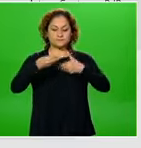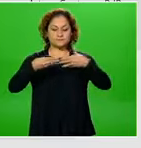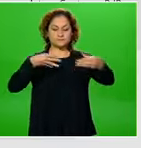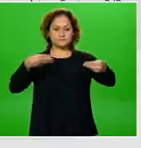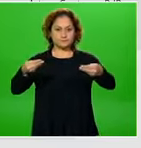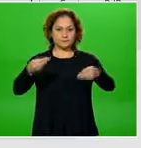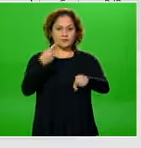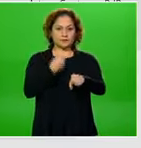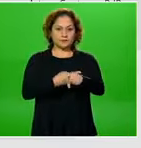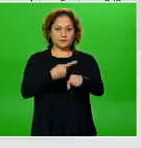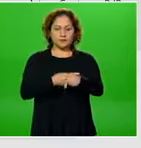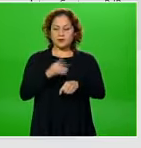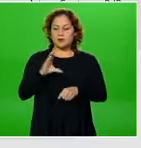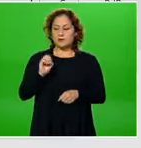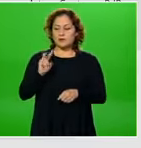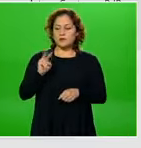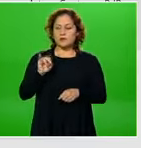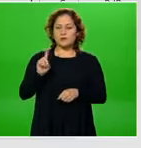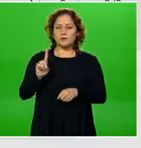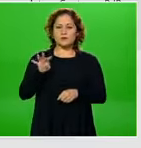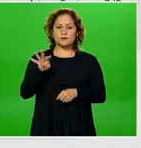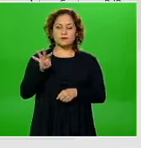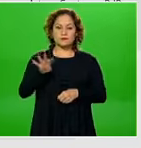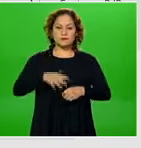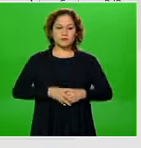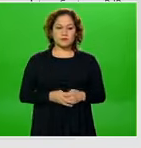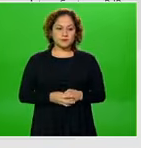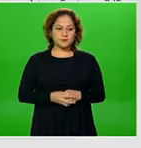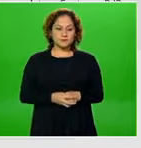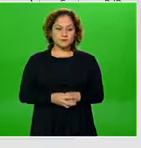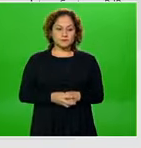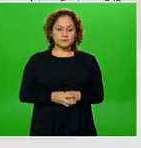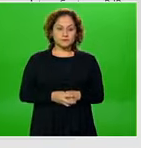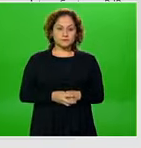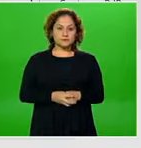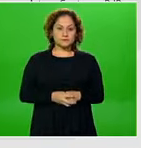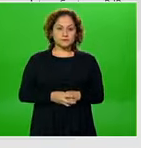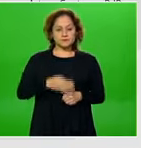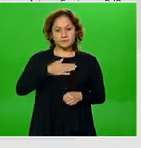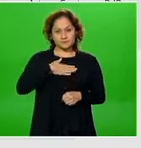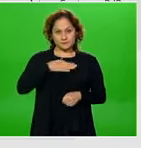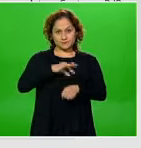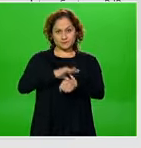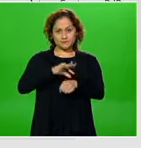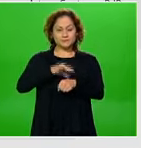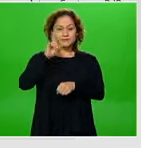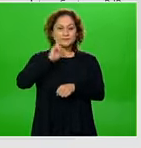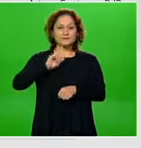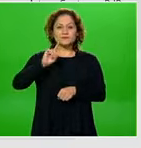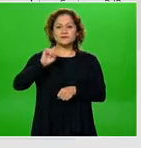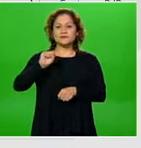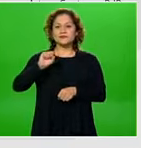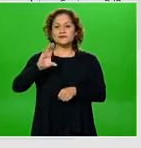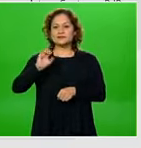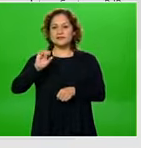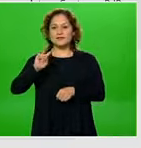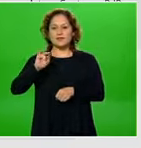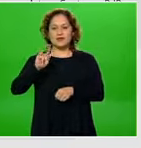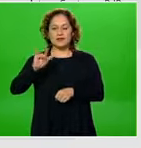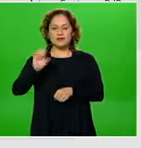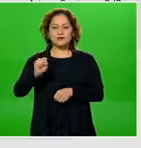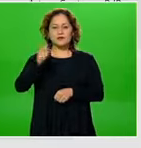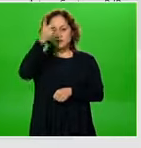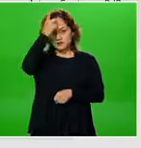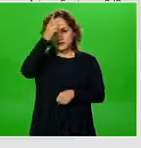por COVID-19. Su servidora, doctora Santa Ceballos, directora de Vigilancia Epidemiológica